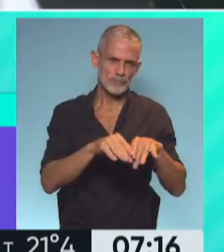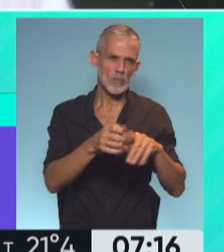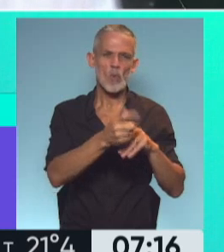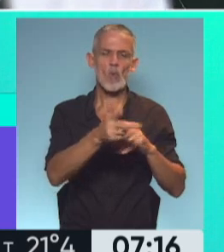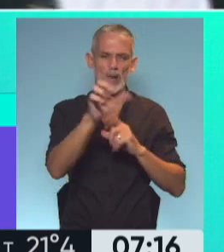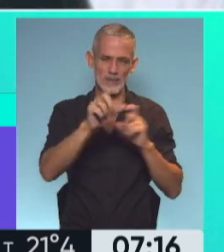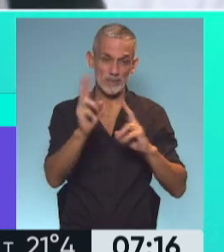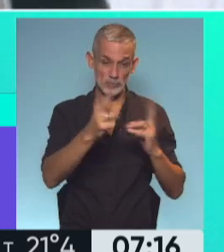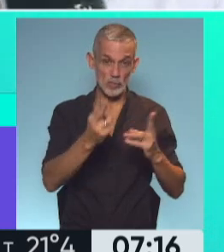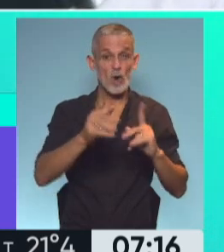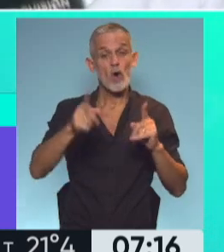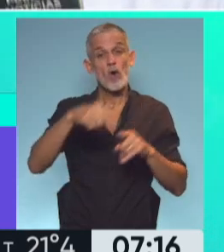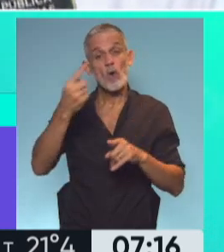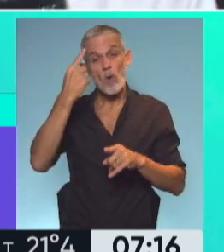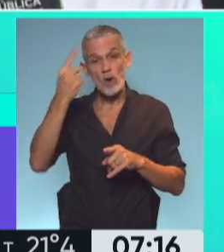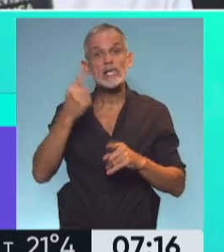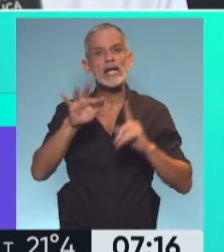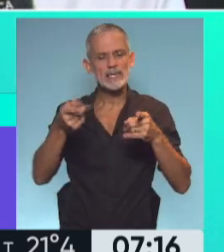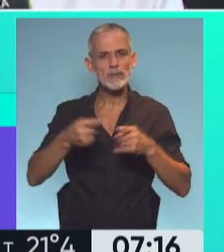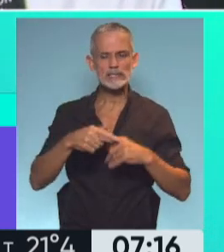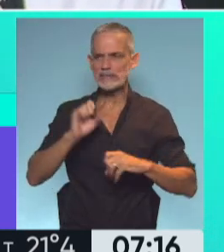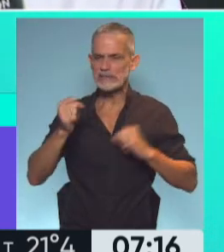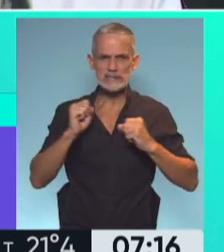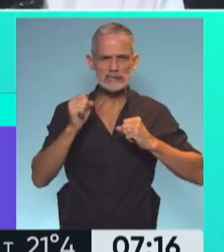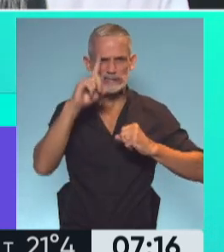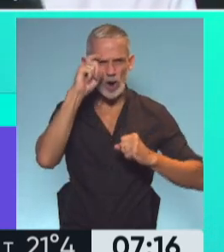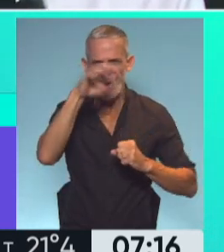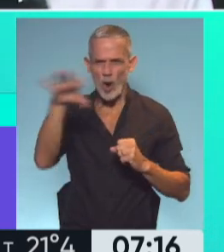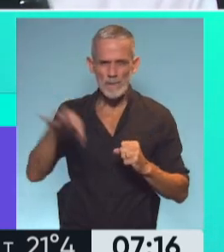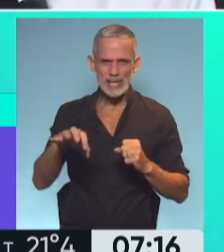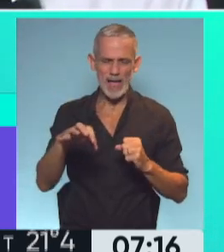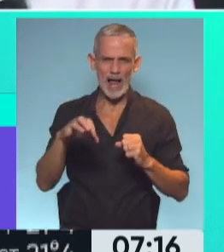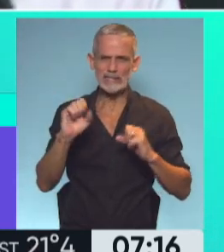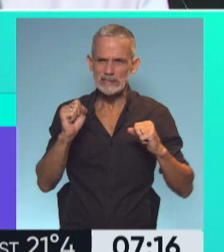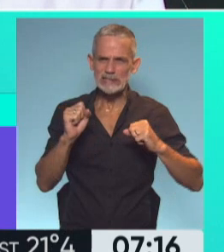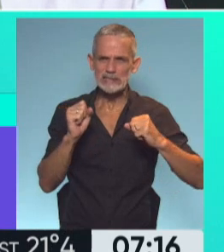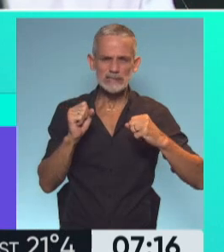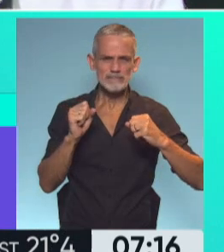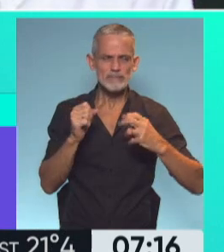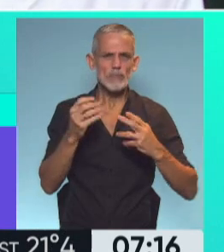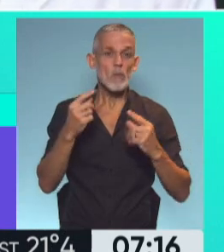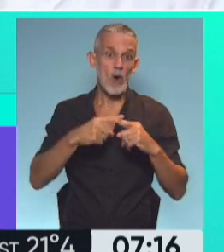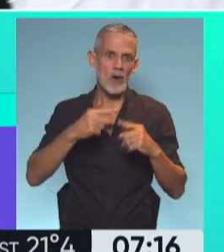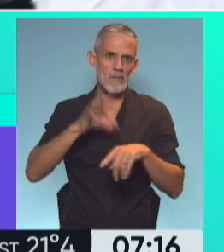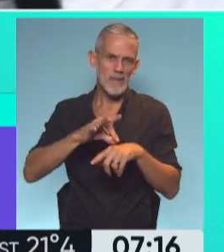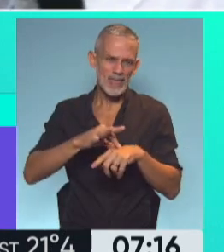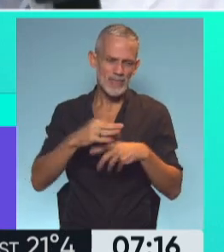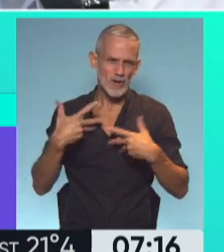hipótesis plausible, es esta tensión del sistema, este estrés del sistema. Y nosotros